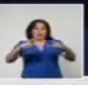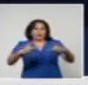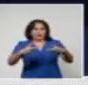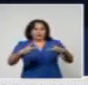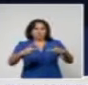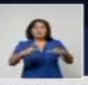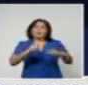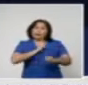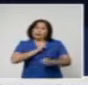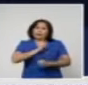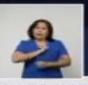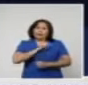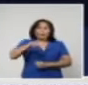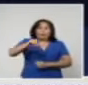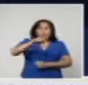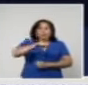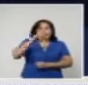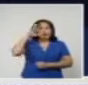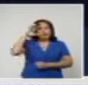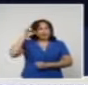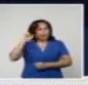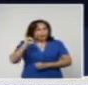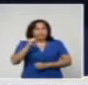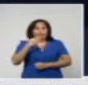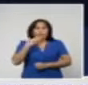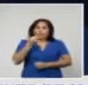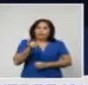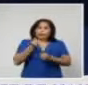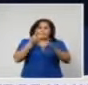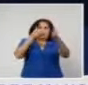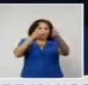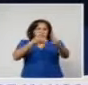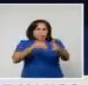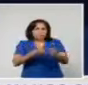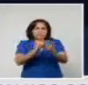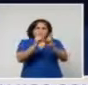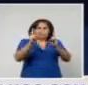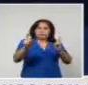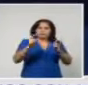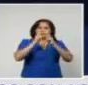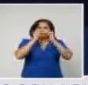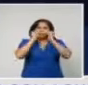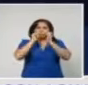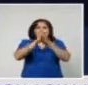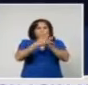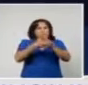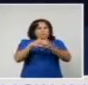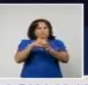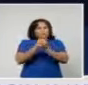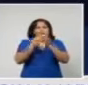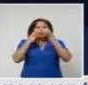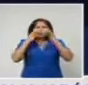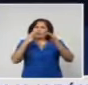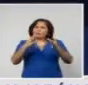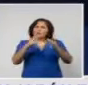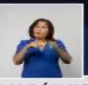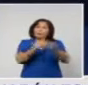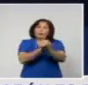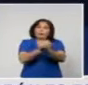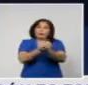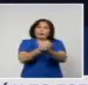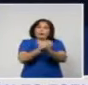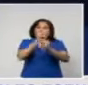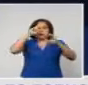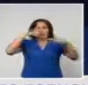la oportunidad de dejar claro que representa un gran riesgo para nuestro